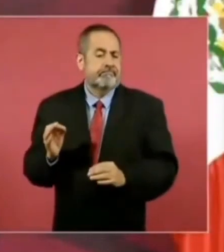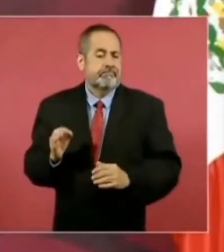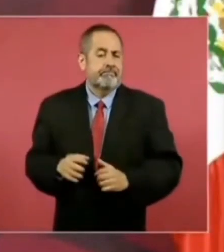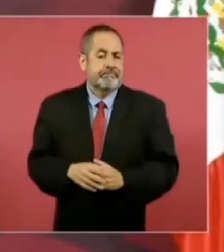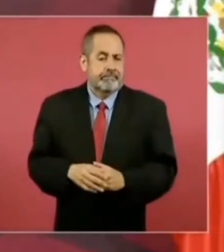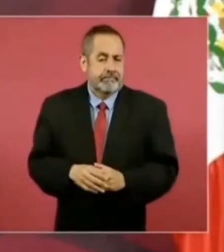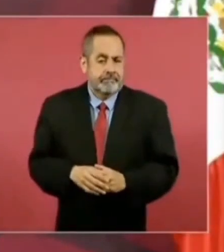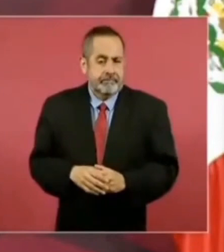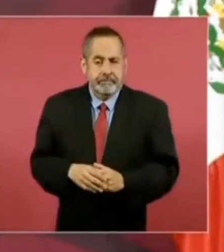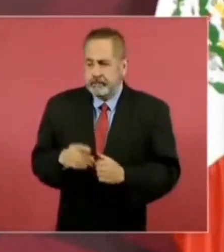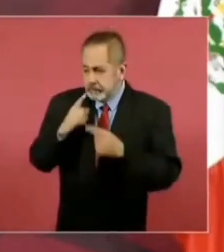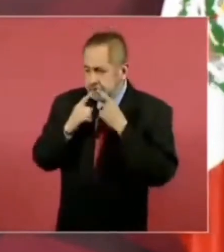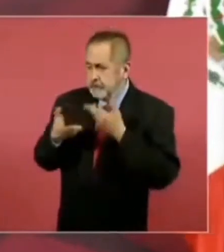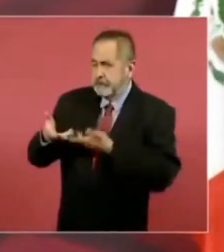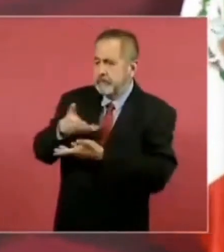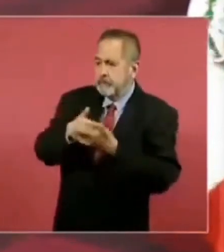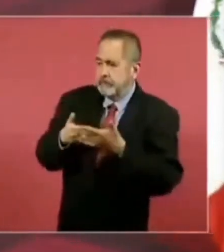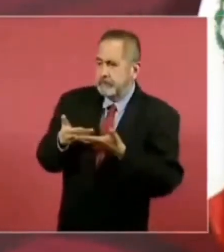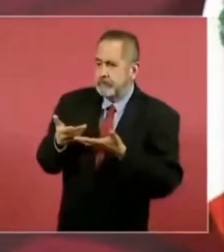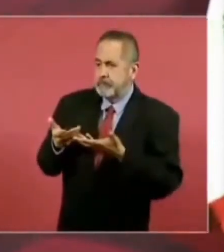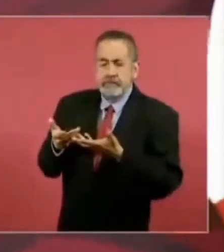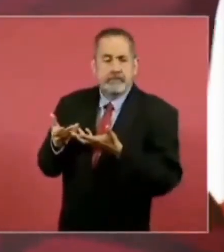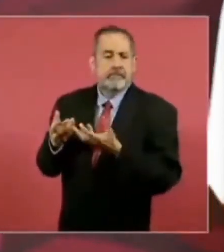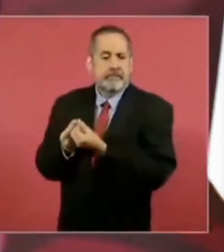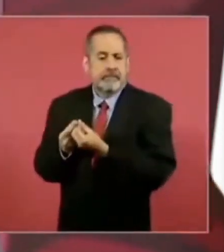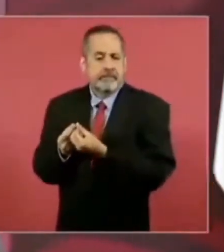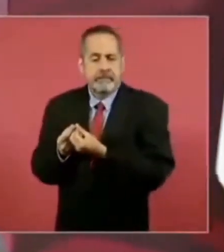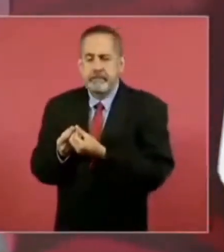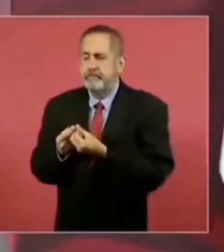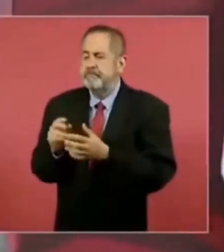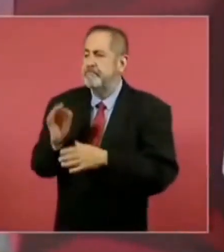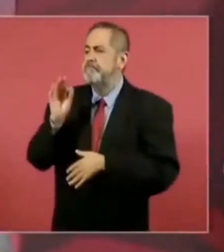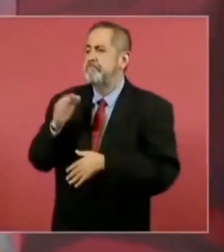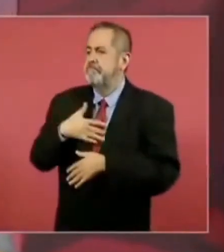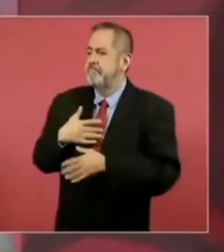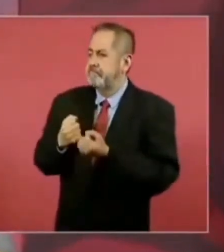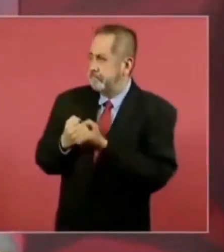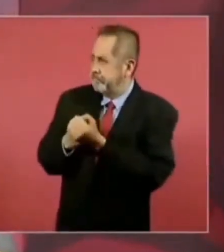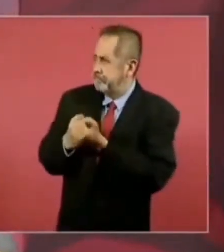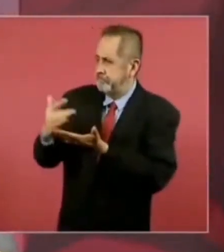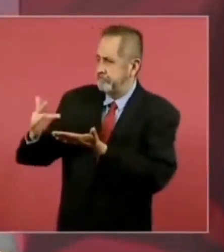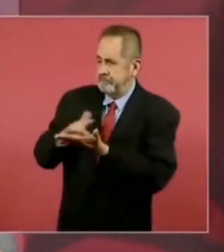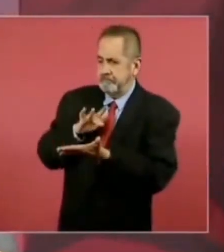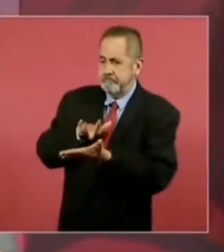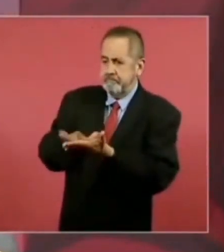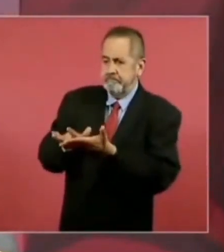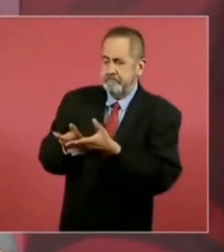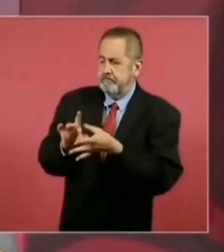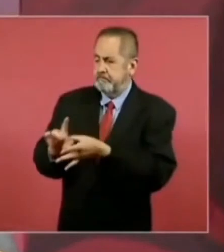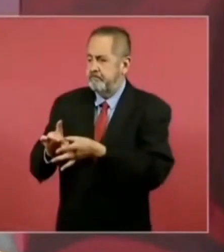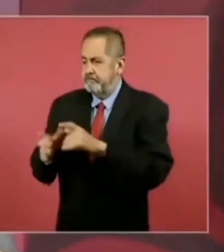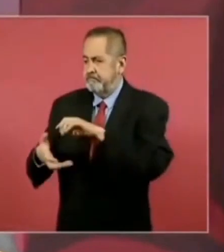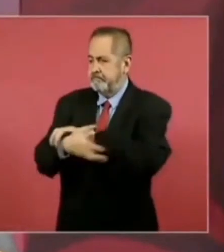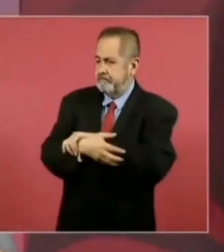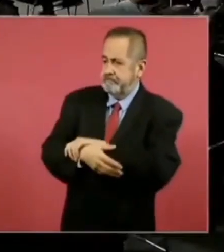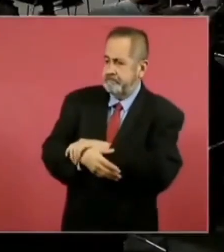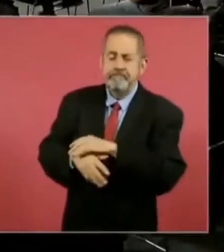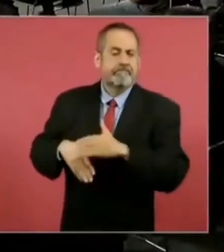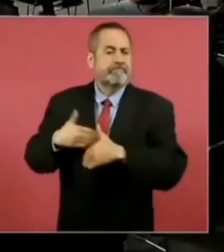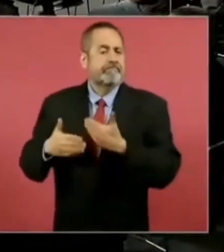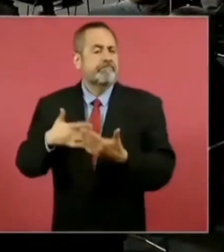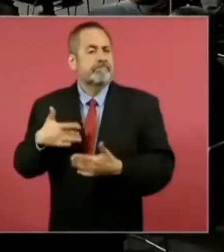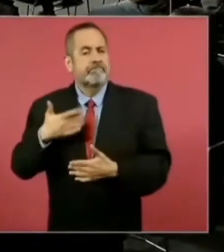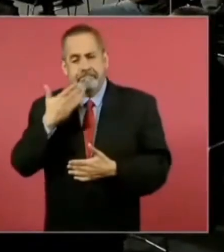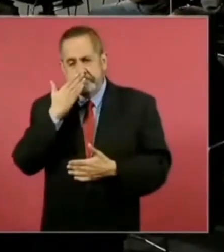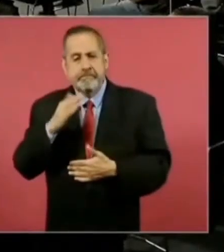se socializa y se encuentra apoyo, solidaridad, fraternidad.